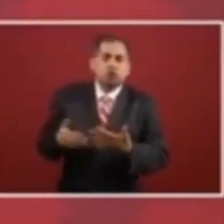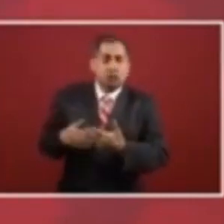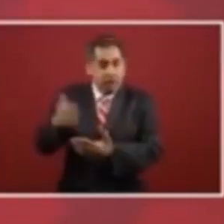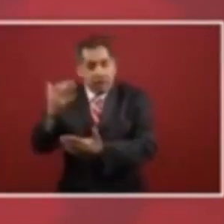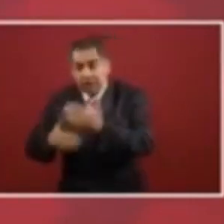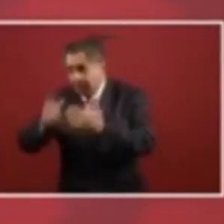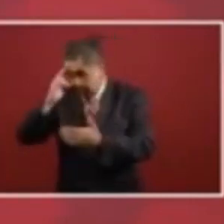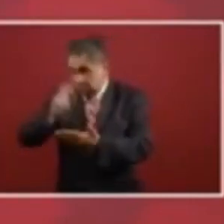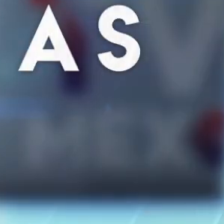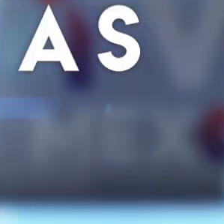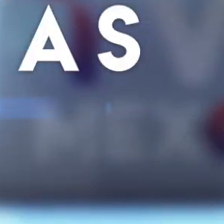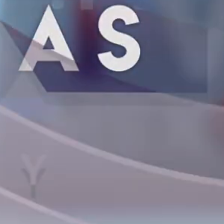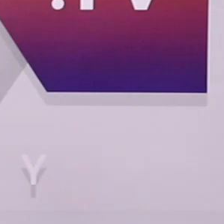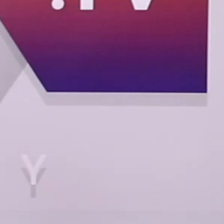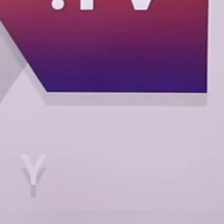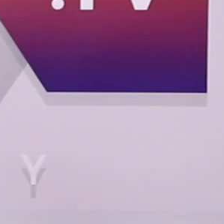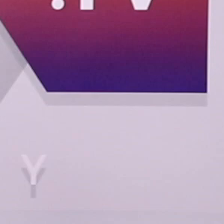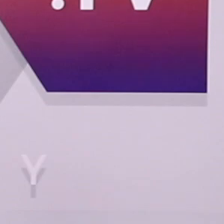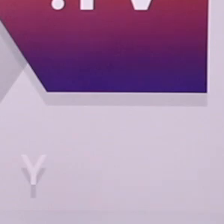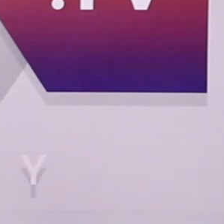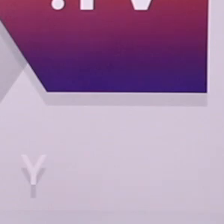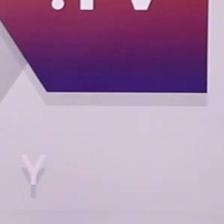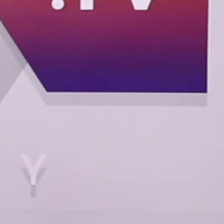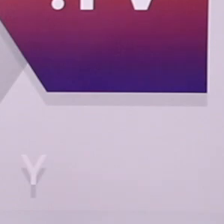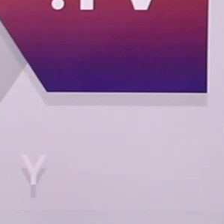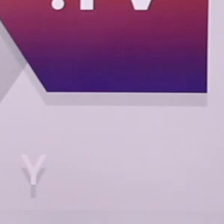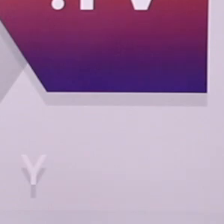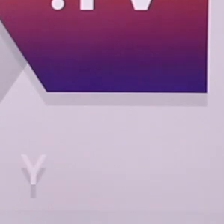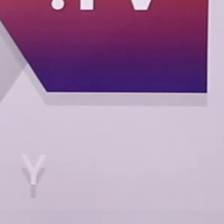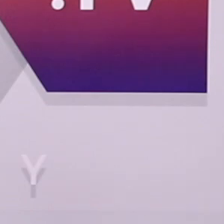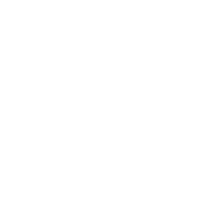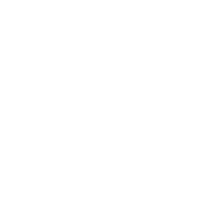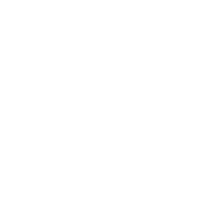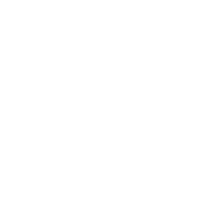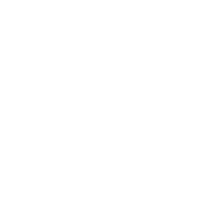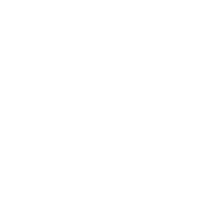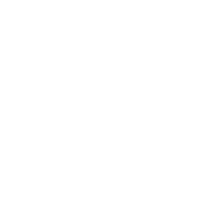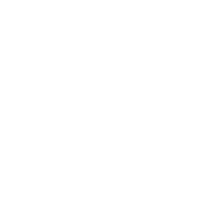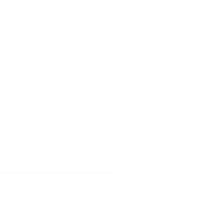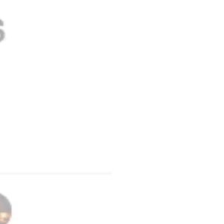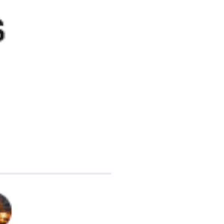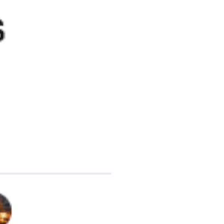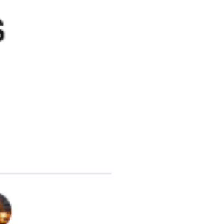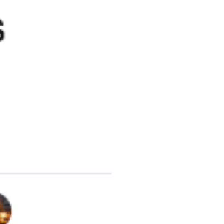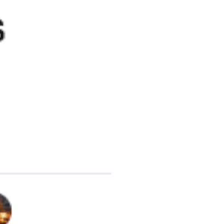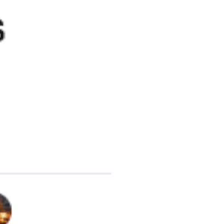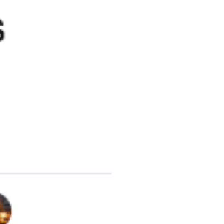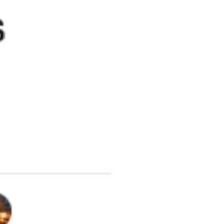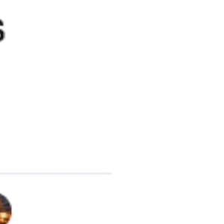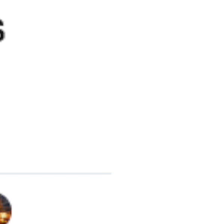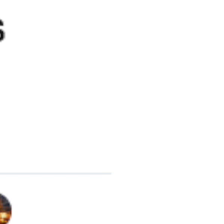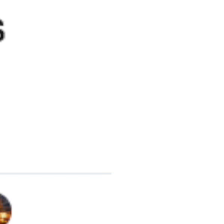violaciones de derechos humanos. Y después de que Evo Morales felicitara a través de Twitter al presidente López Obrador por